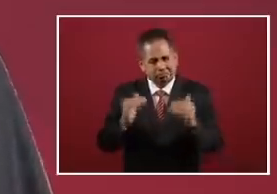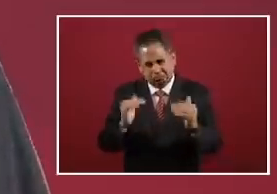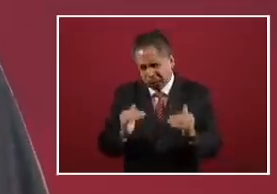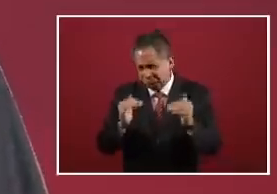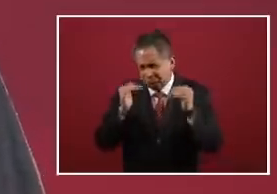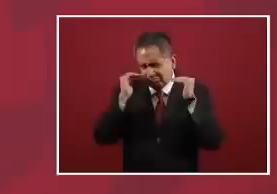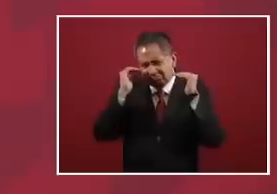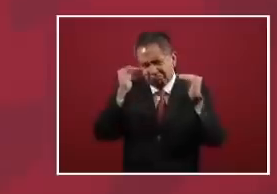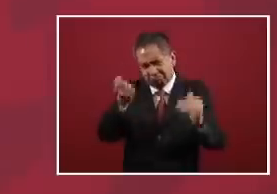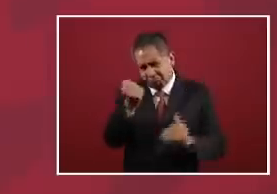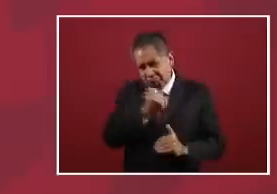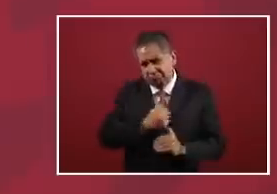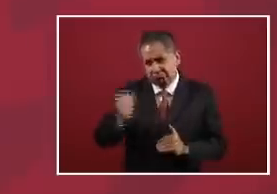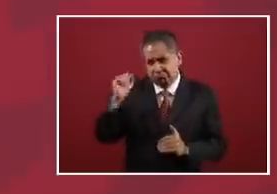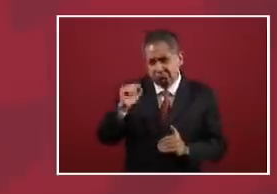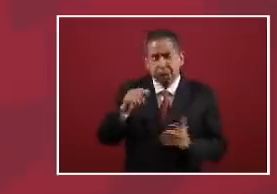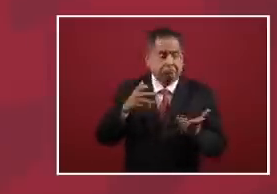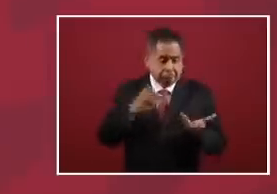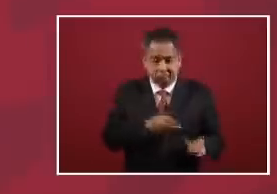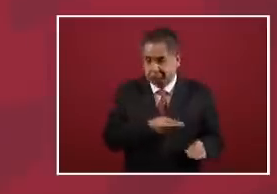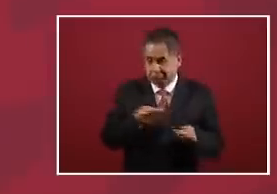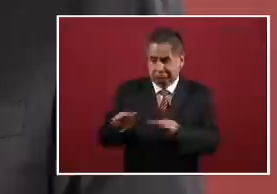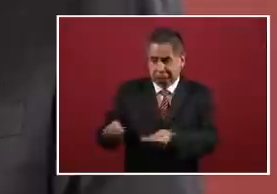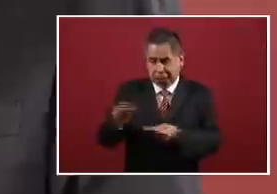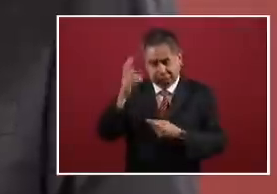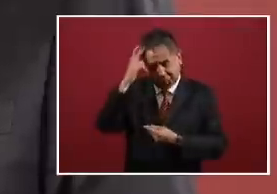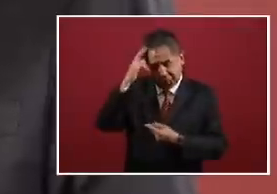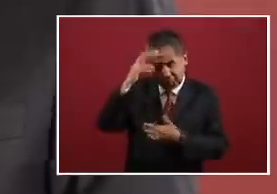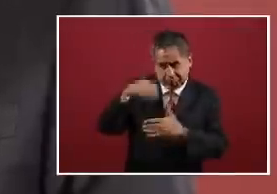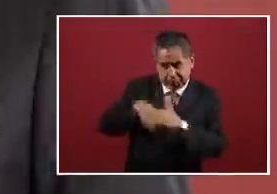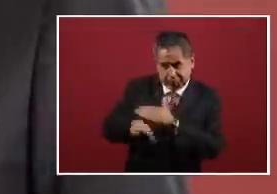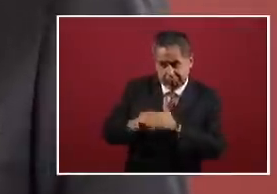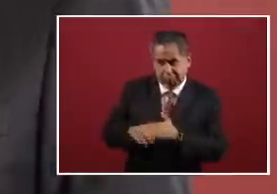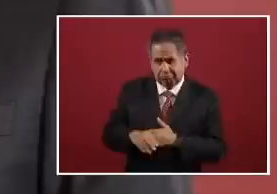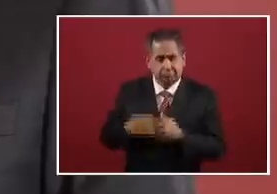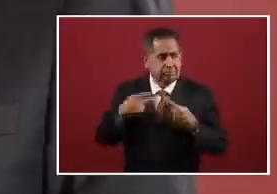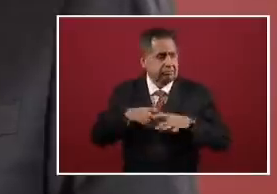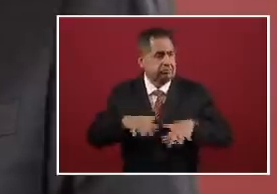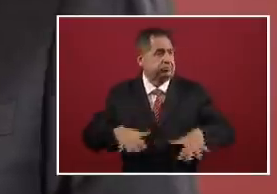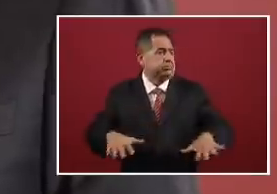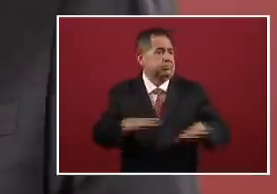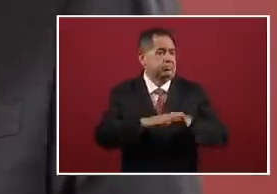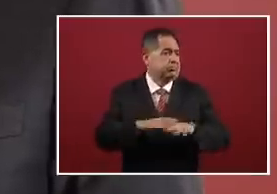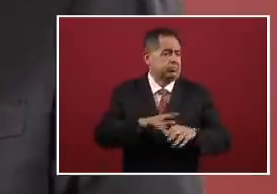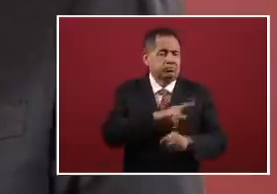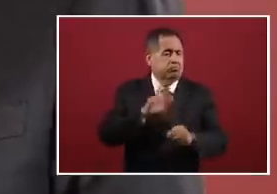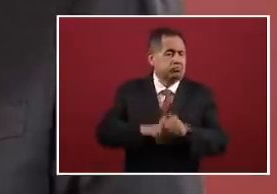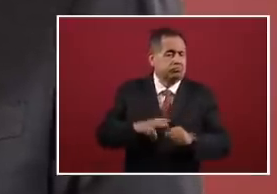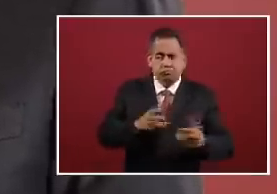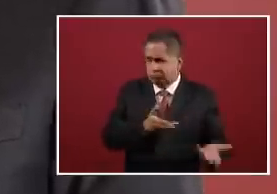sublimes, ¿no? Y el arte popular.